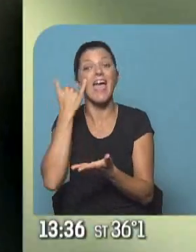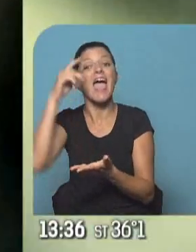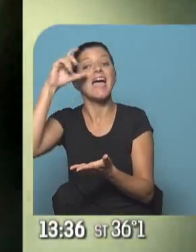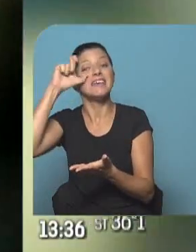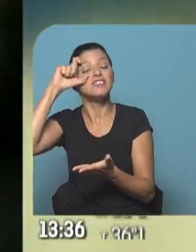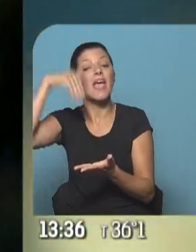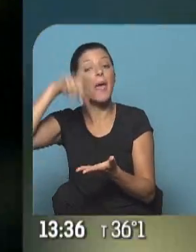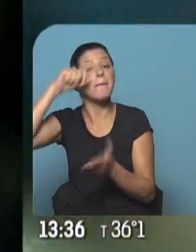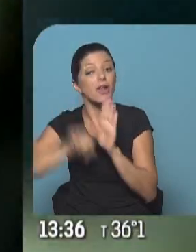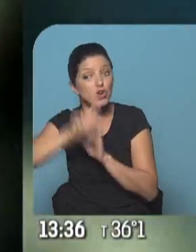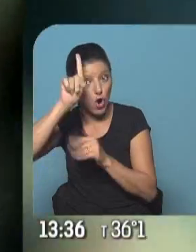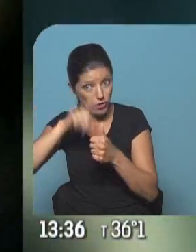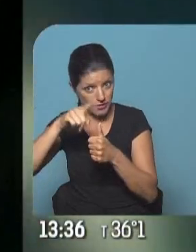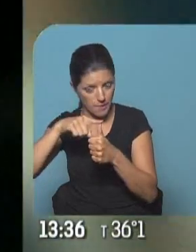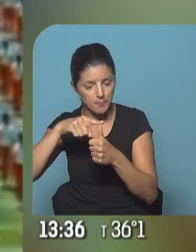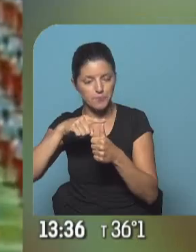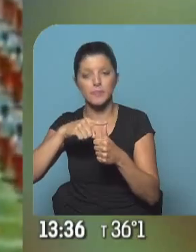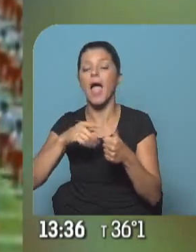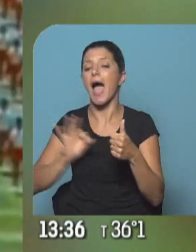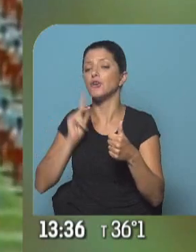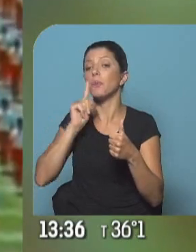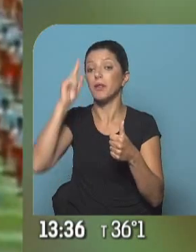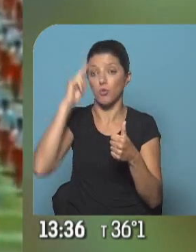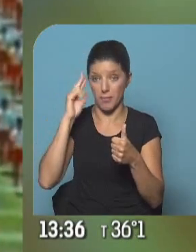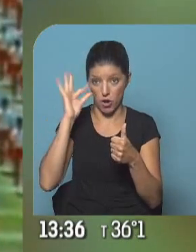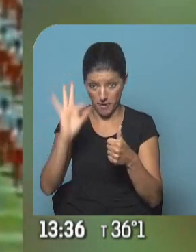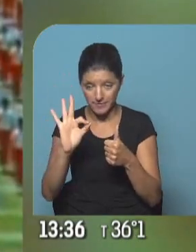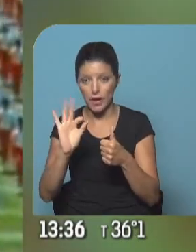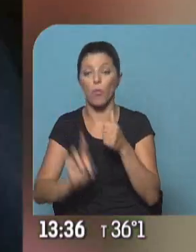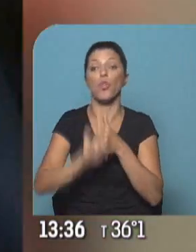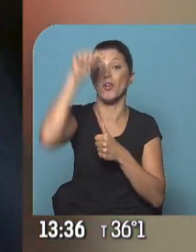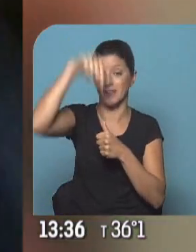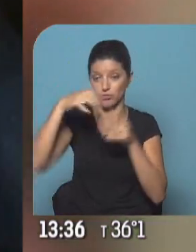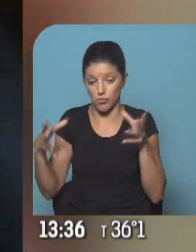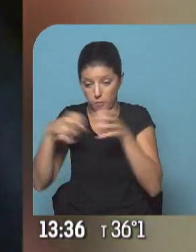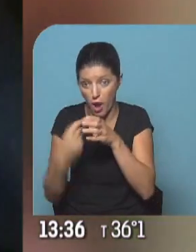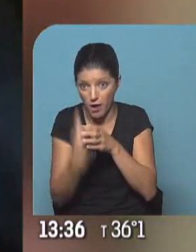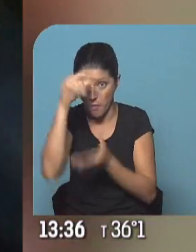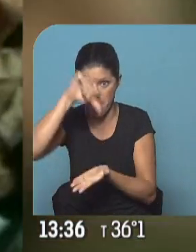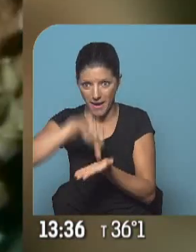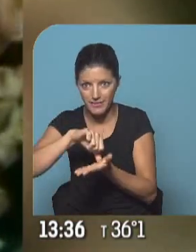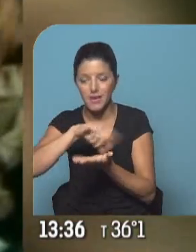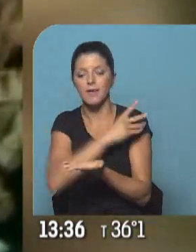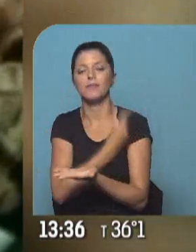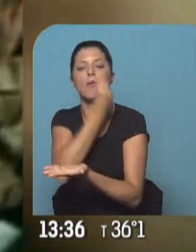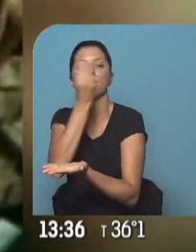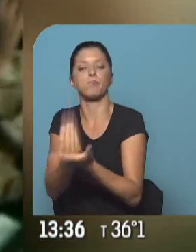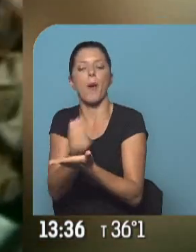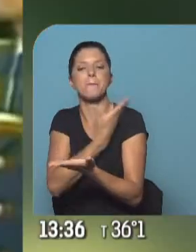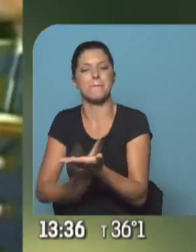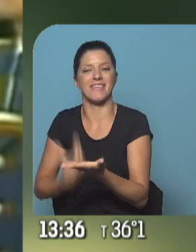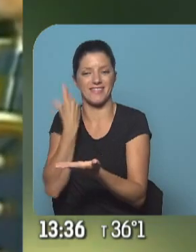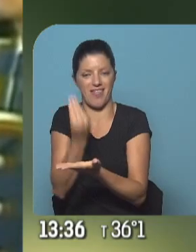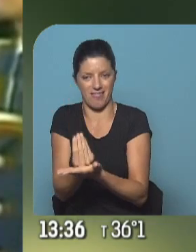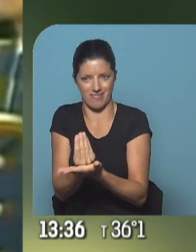entonces República Árabe de Yemen. Y en 1990, tras la reunificación con Yemen del Sur, fue elegido presidente de todo el